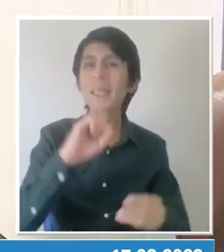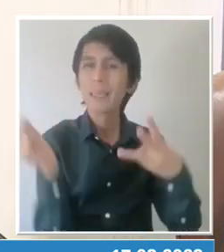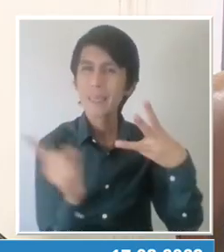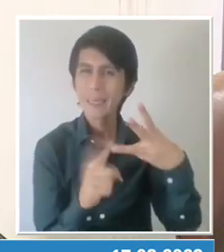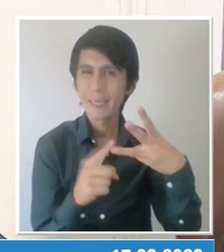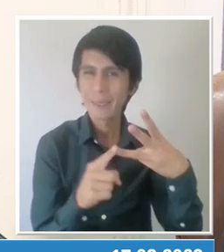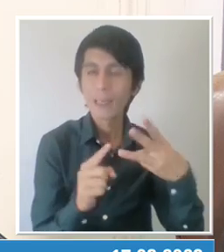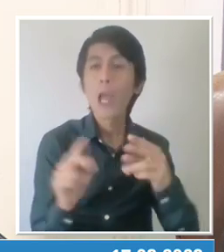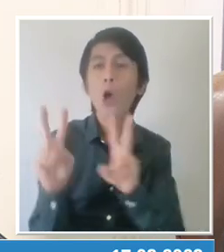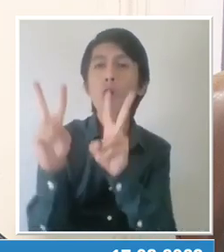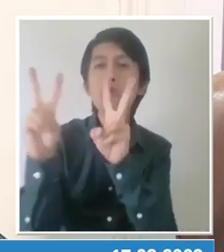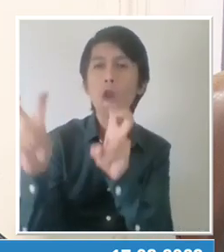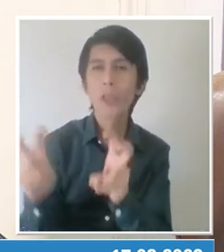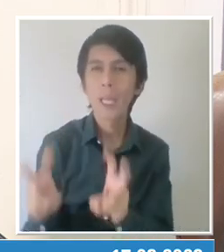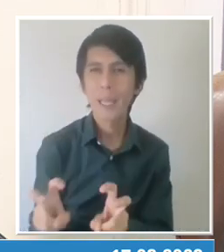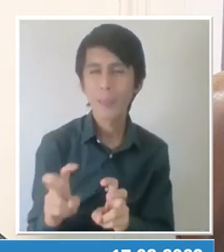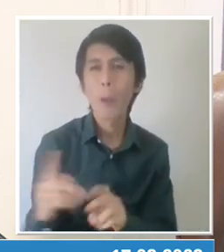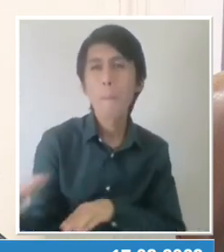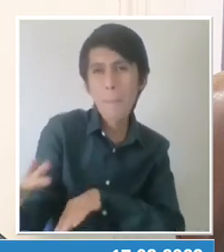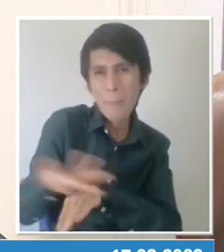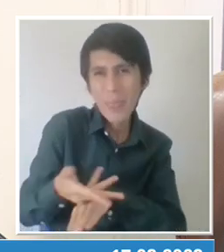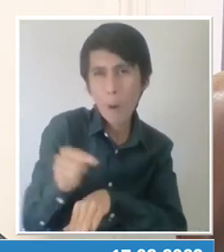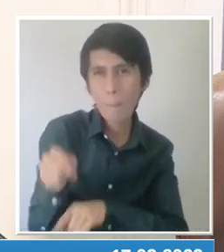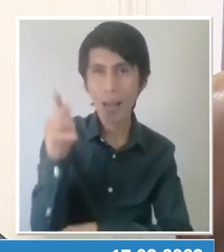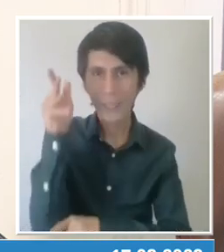me han planteado para esta exposición.